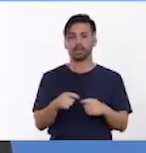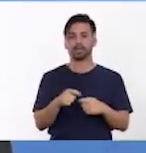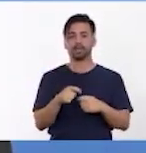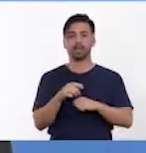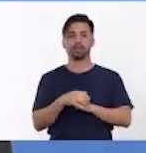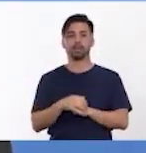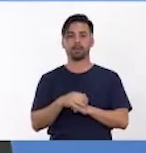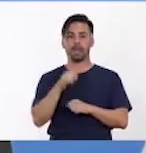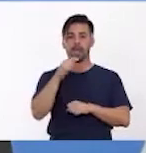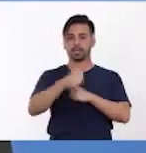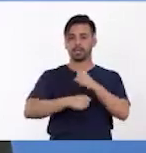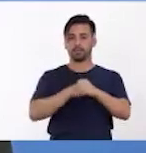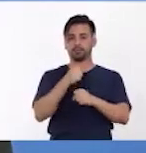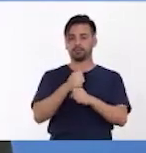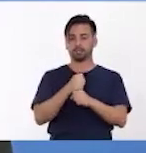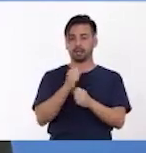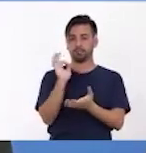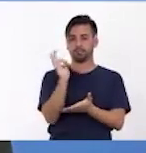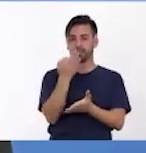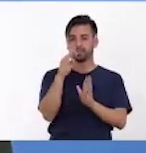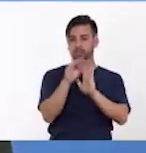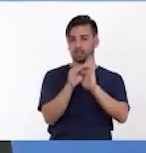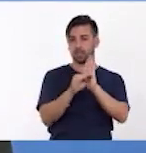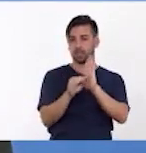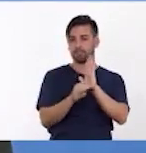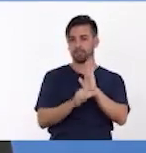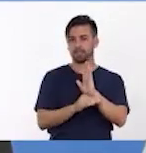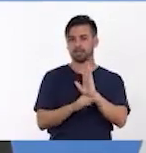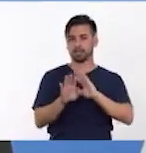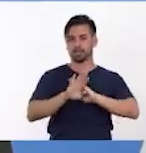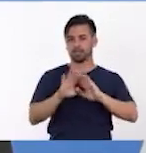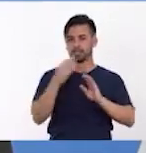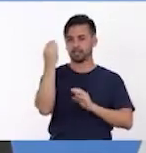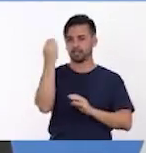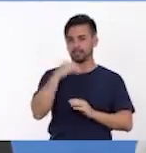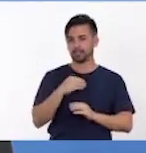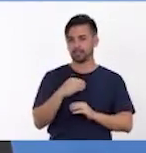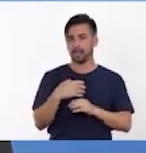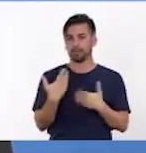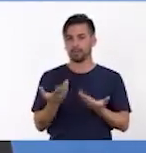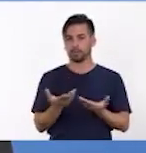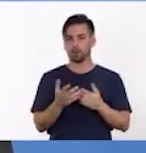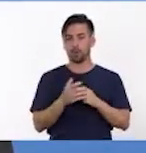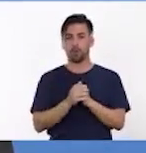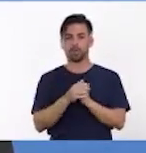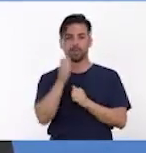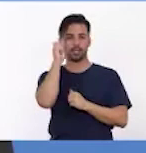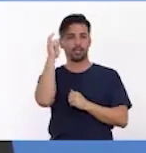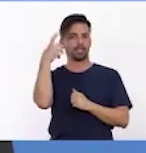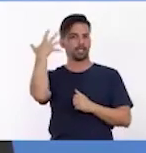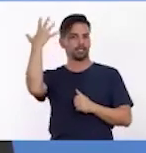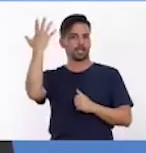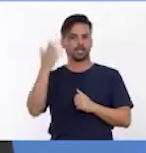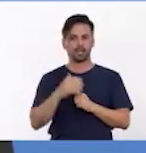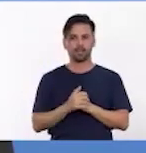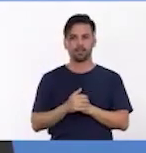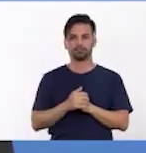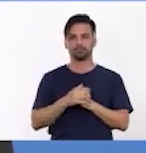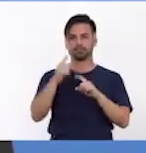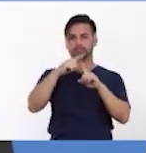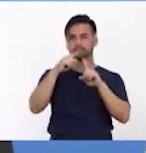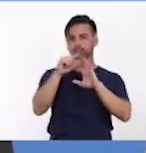planteamos ahí las iniciativas. Ya estamos trabajando en estas iniciativas. Las iniciativas es un tema que tenga relación con